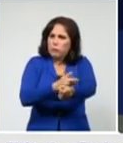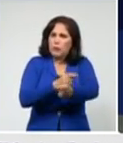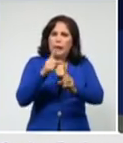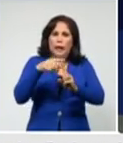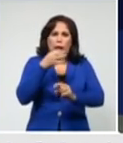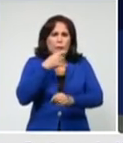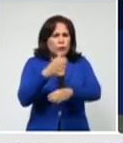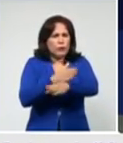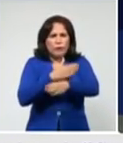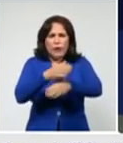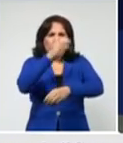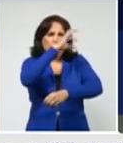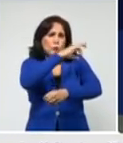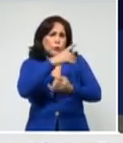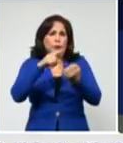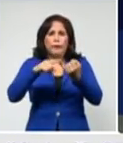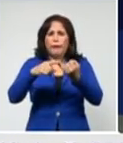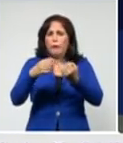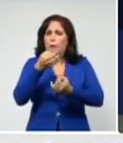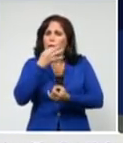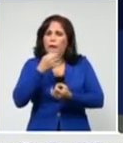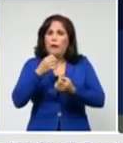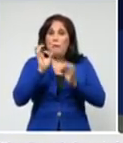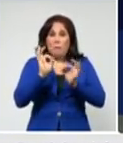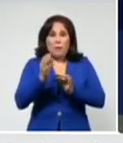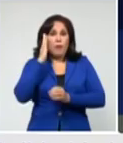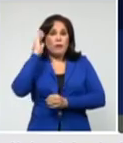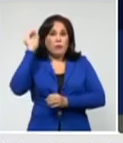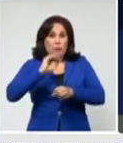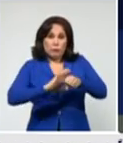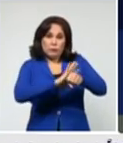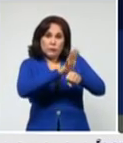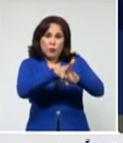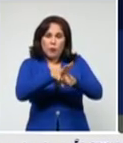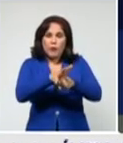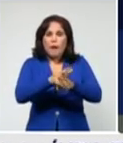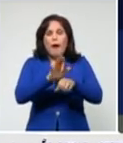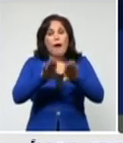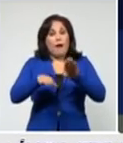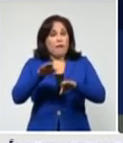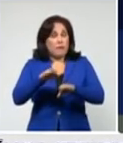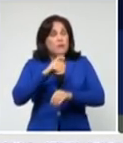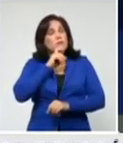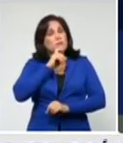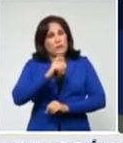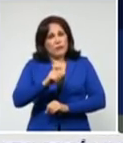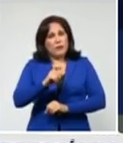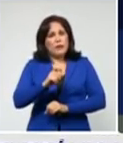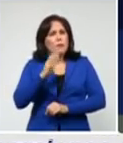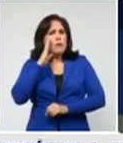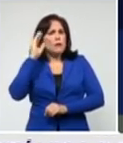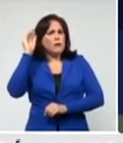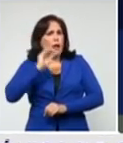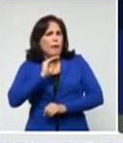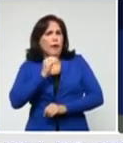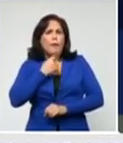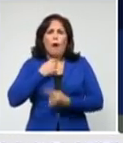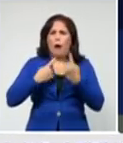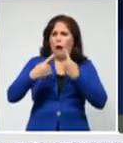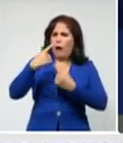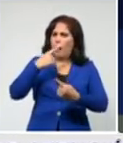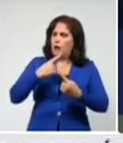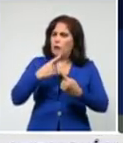primer momento, que se identifican, a veces incluso por el cuadro clínico sin tener todavía